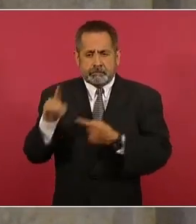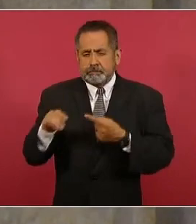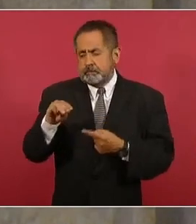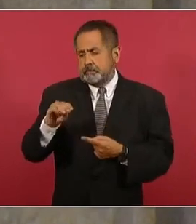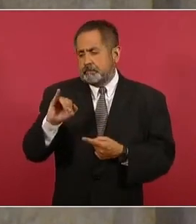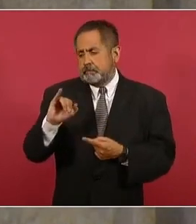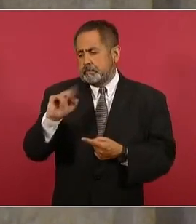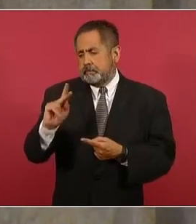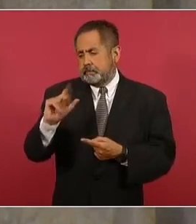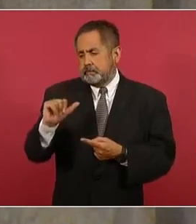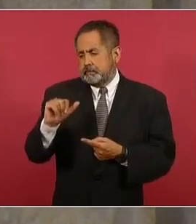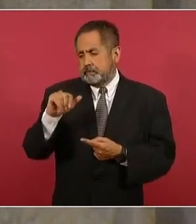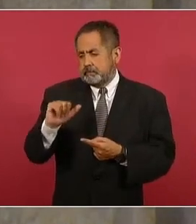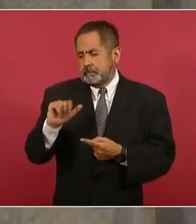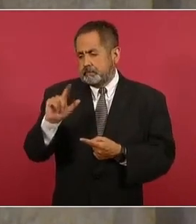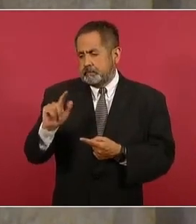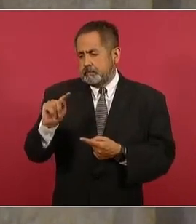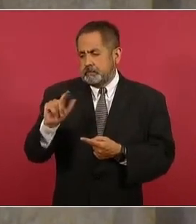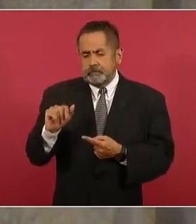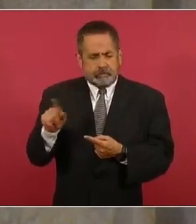en las